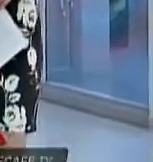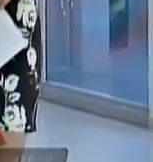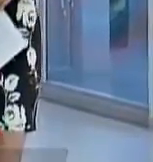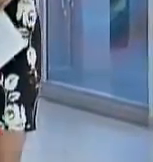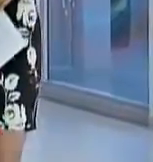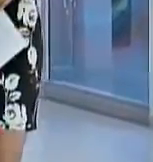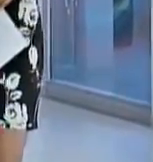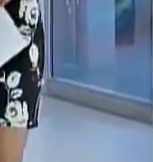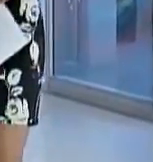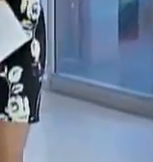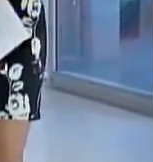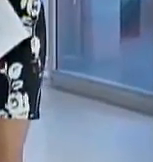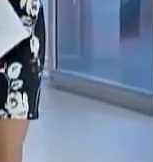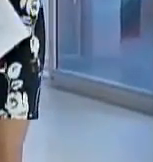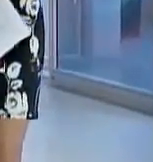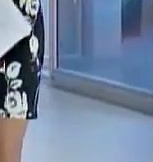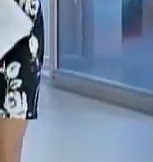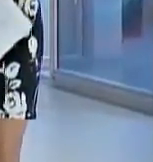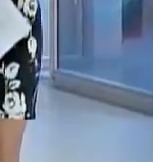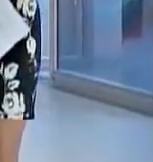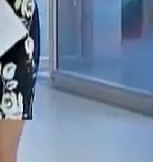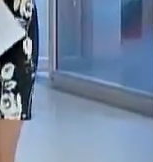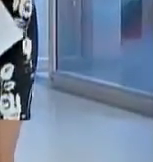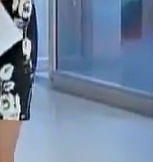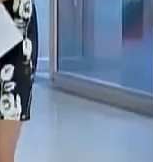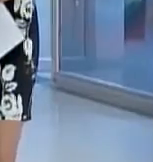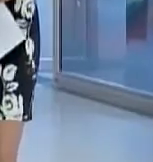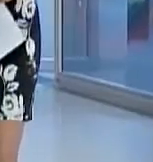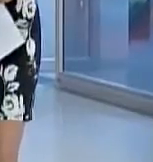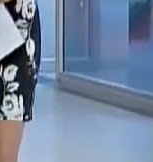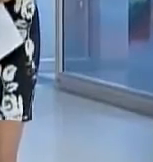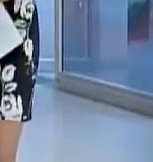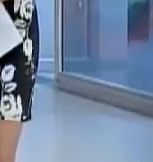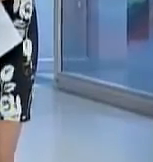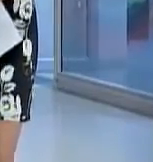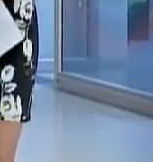nuestras redes sociales y nos ven dentro y fuera del país, también a través de